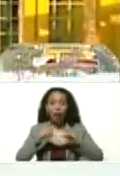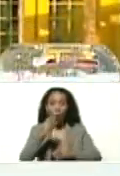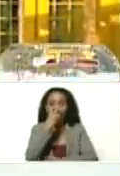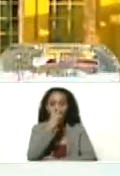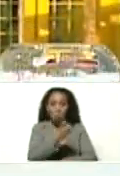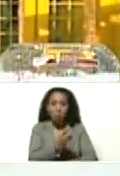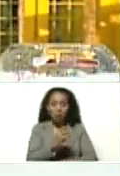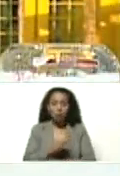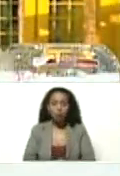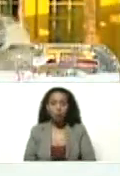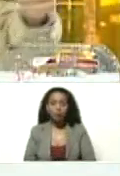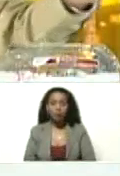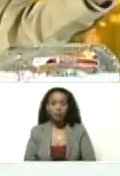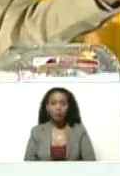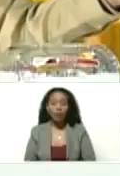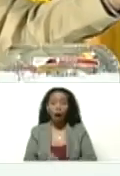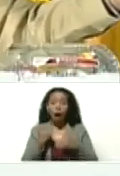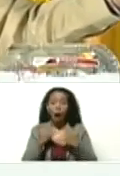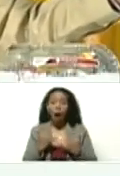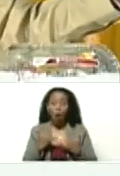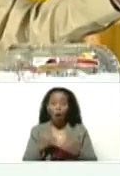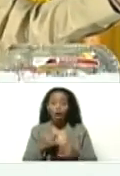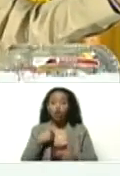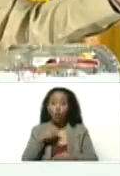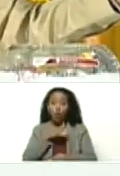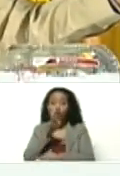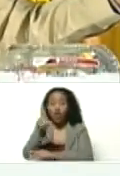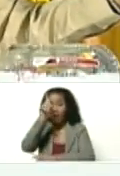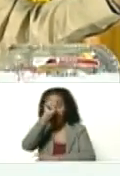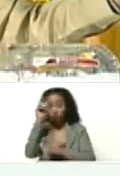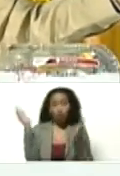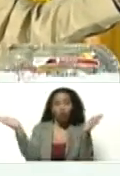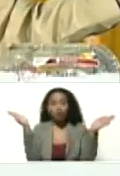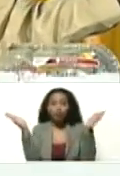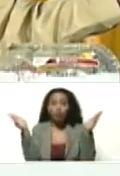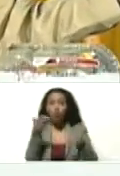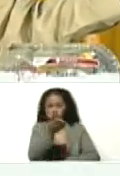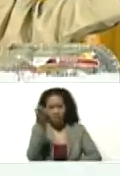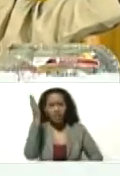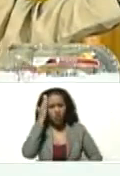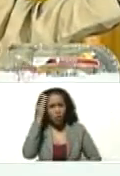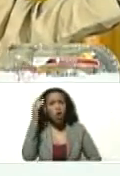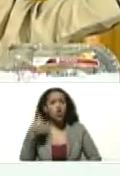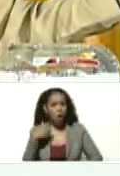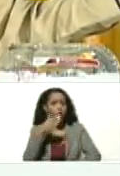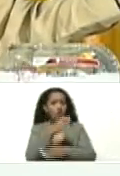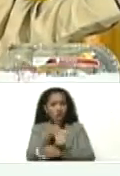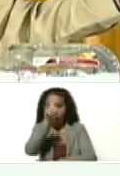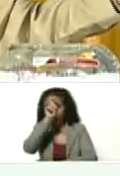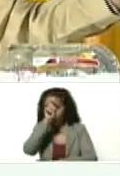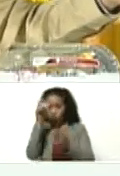visitantes. Ahora fui a Egipto, ¿ustedes supieron? ¿Se enteraron que fui a Egipto?